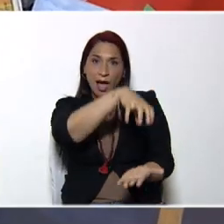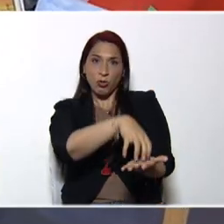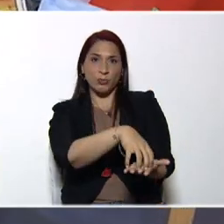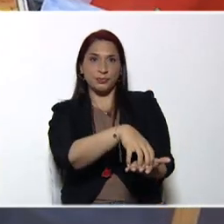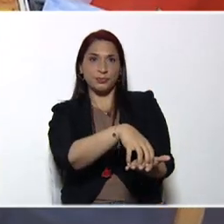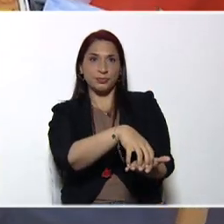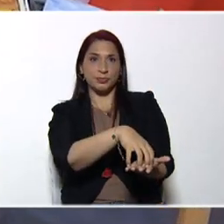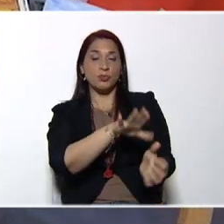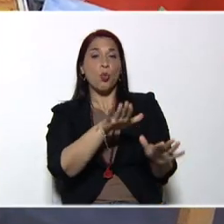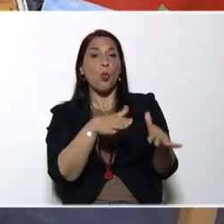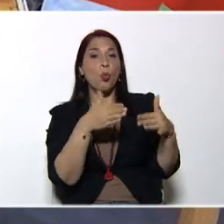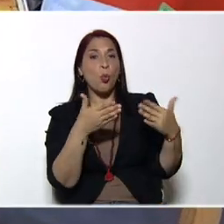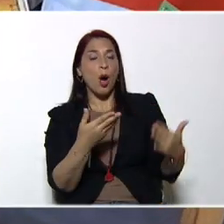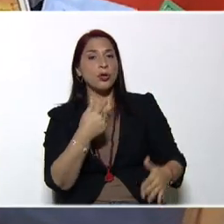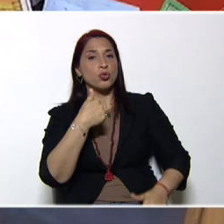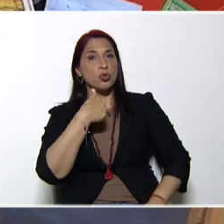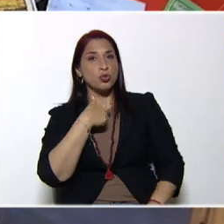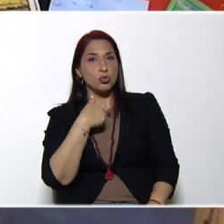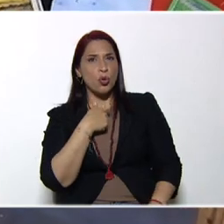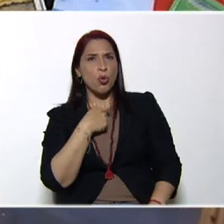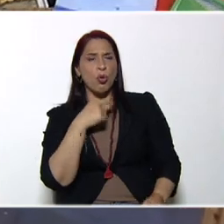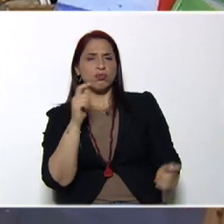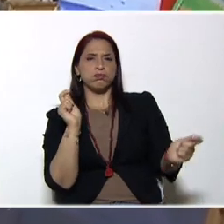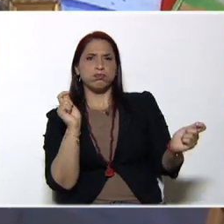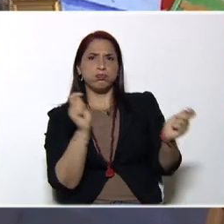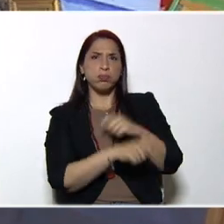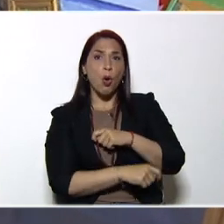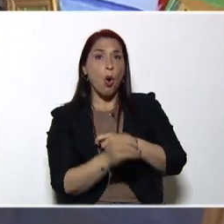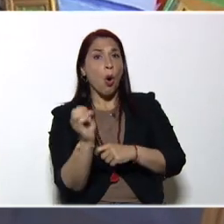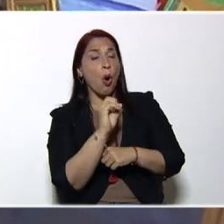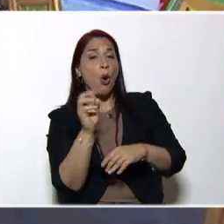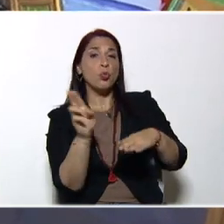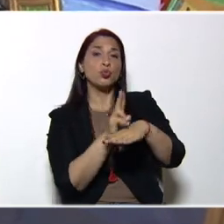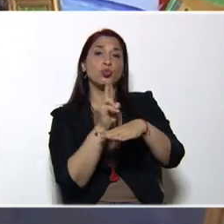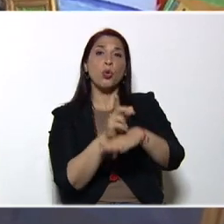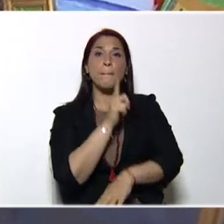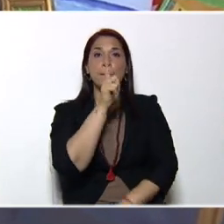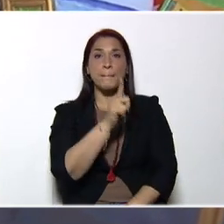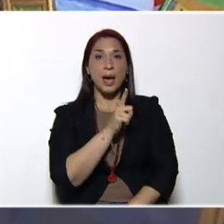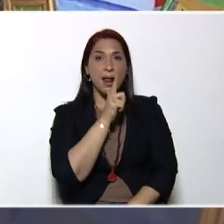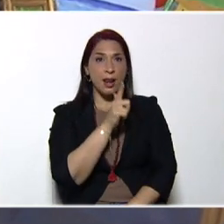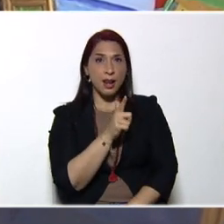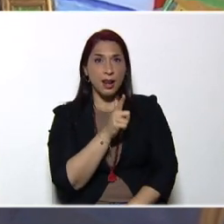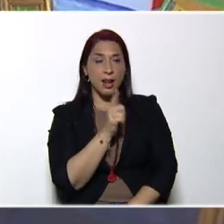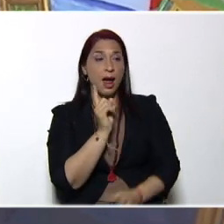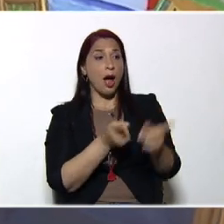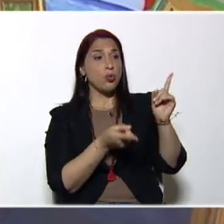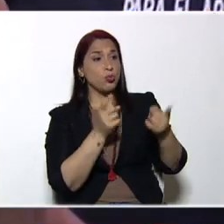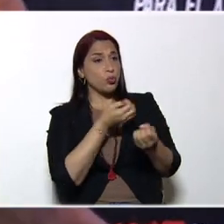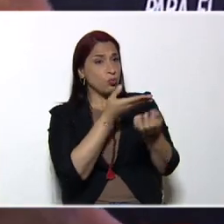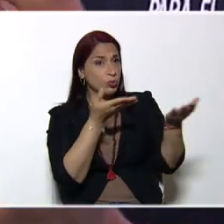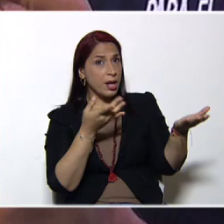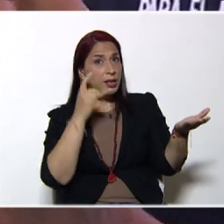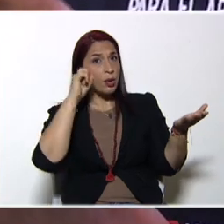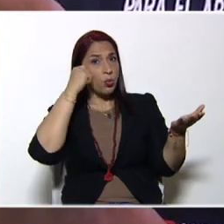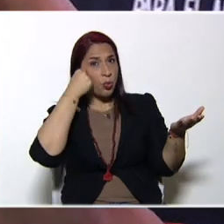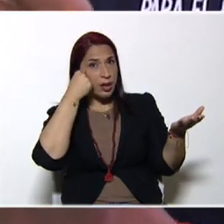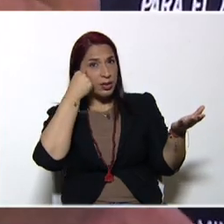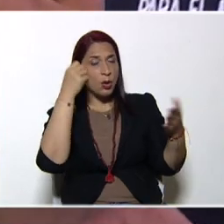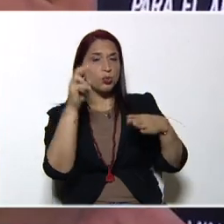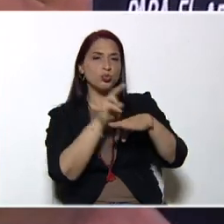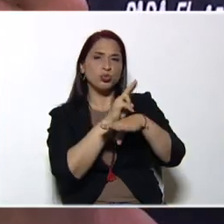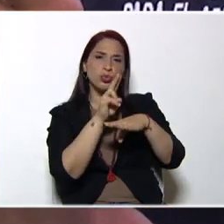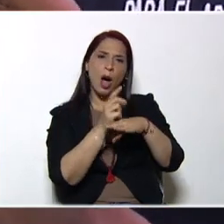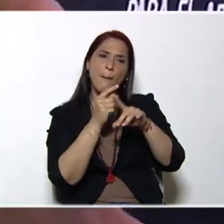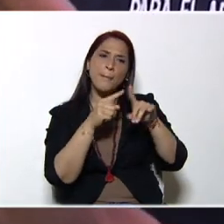Y cuando yo lo malverso, cuando yo lo uso mal, ¿verdad? Y algunos de ustedes, si recuerdan, lo han utilizado para